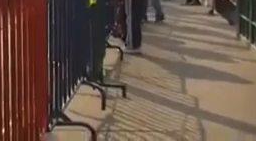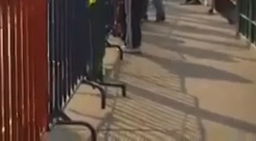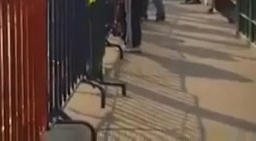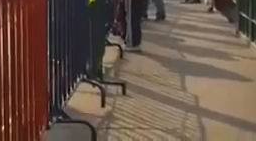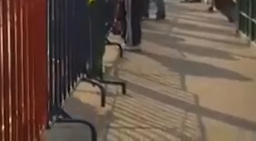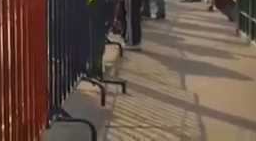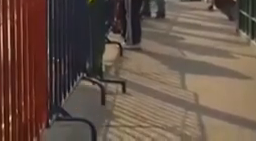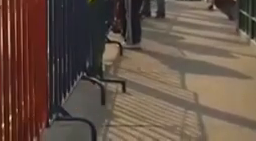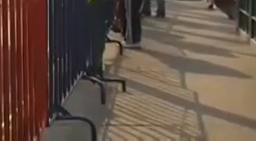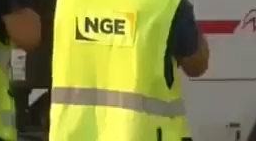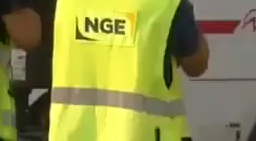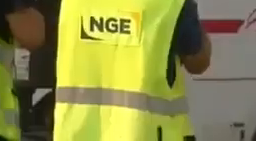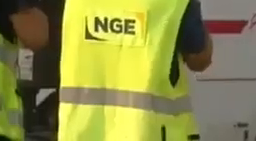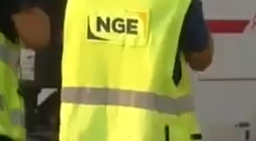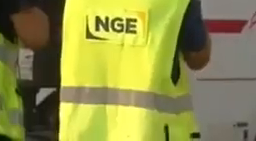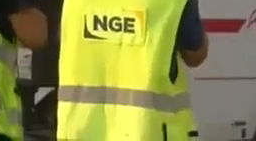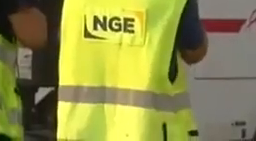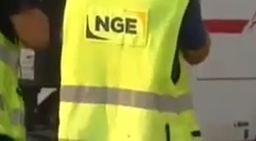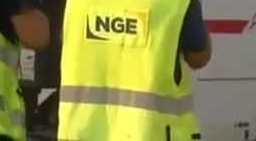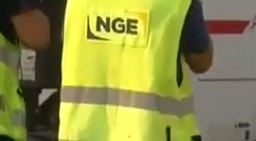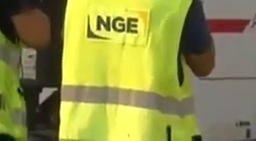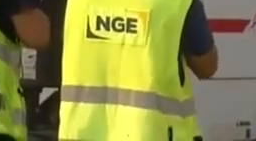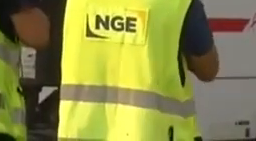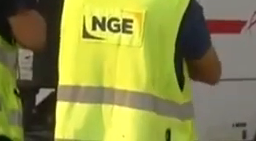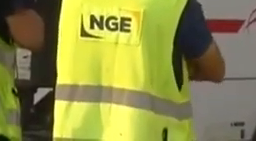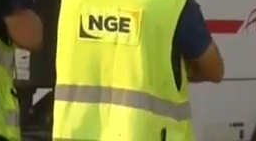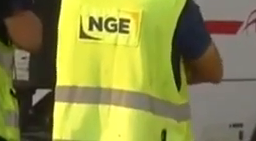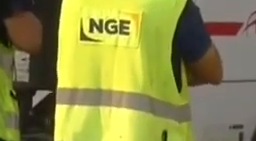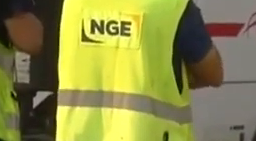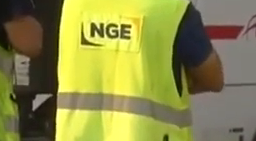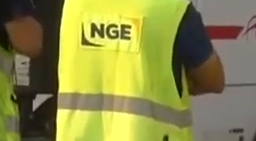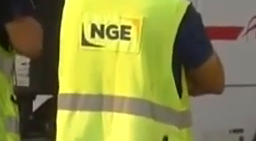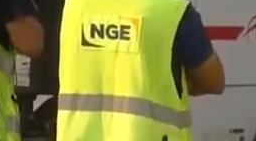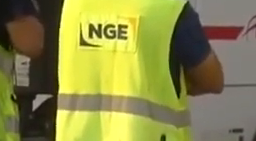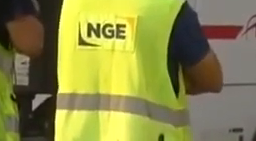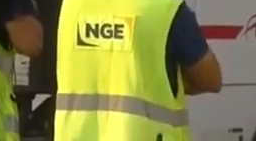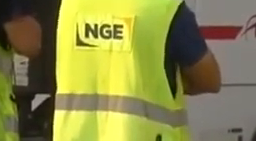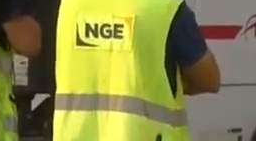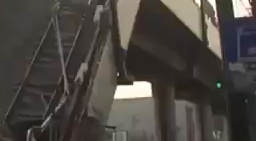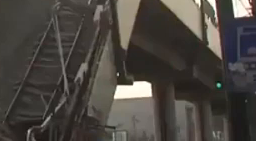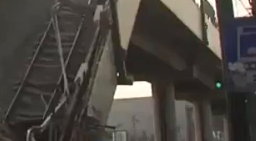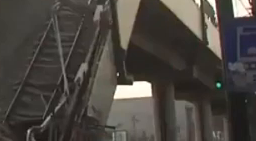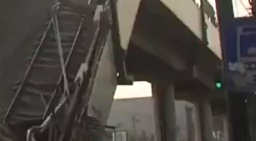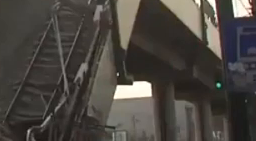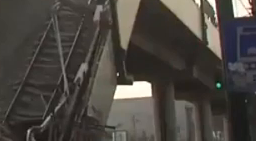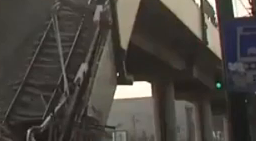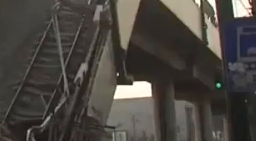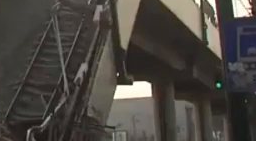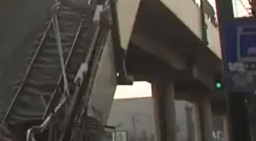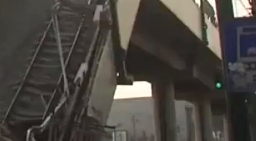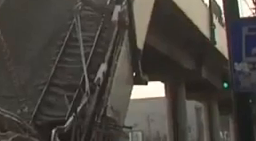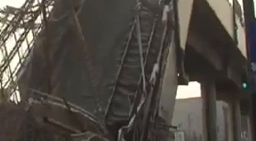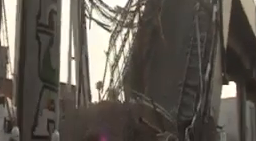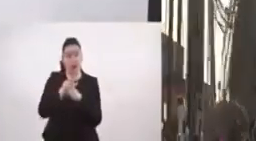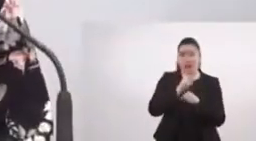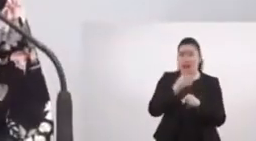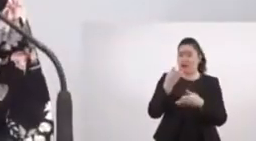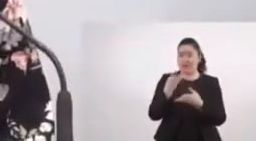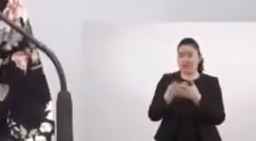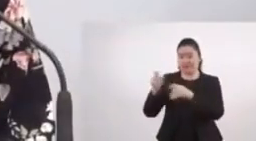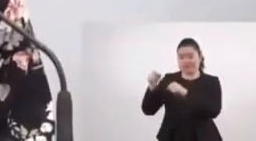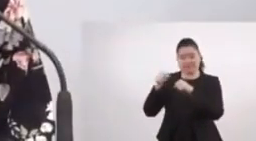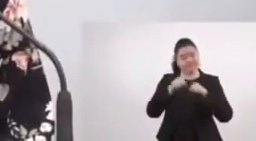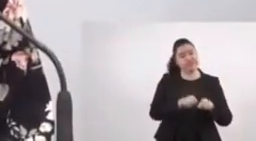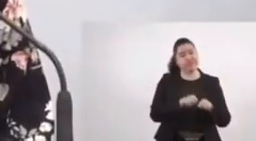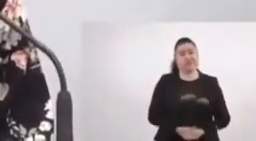en operación, sino que además van a verificar el proyecto ejecutivo y la obra civil que se realizó en su momento. Porque aquí no